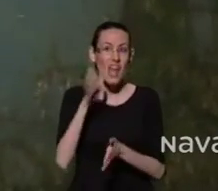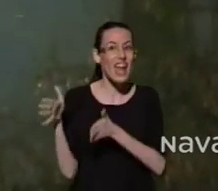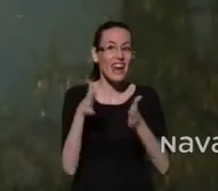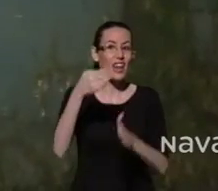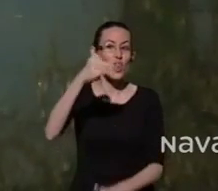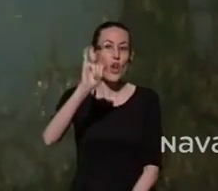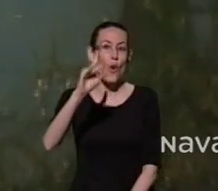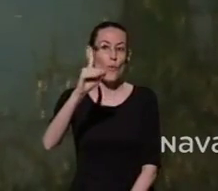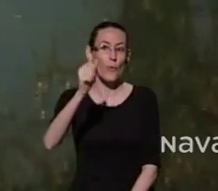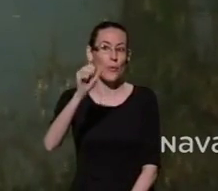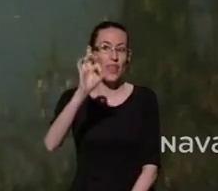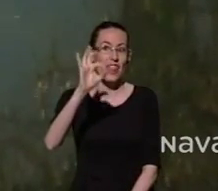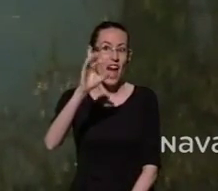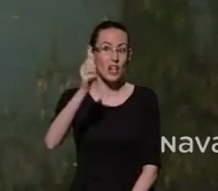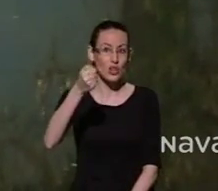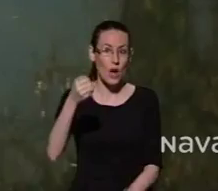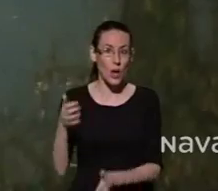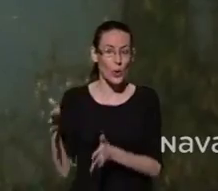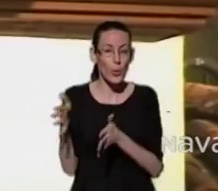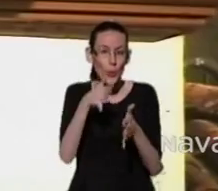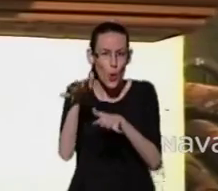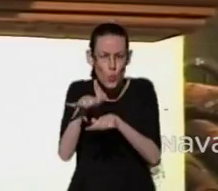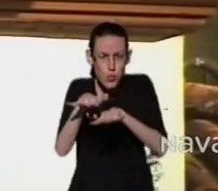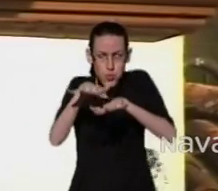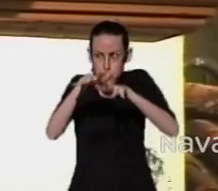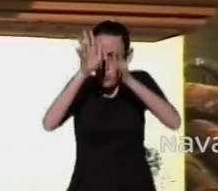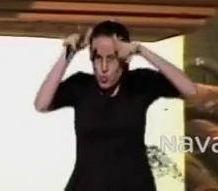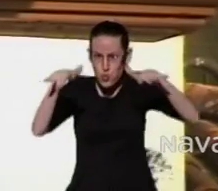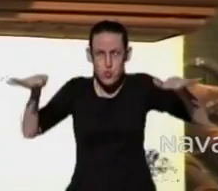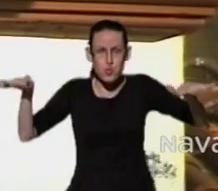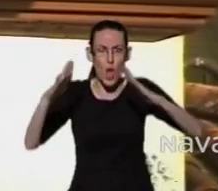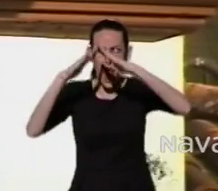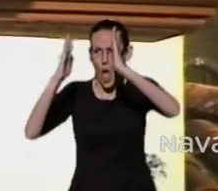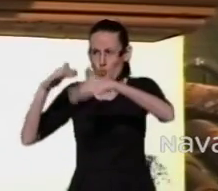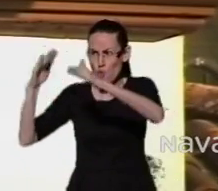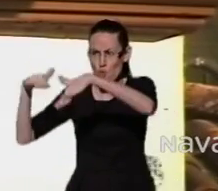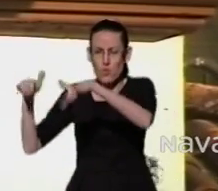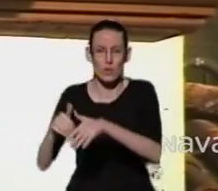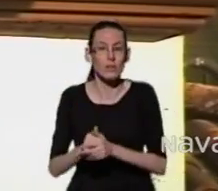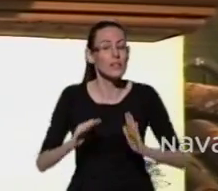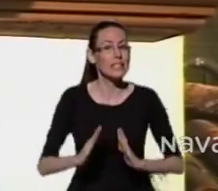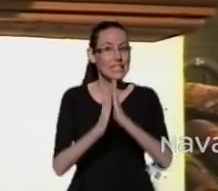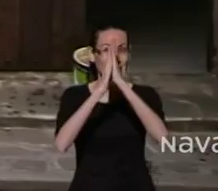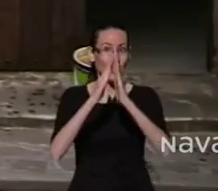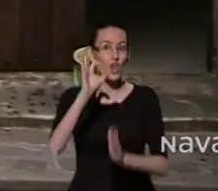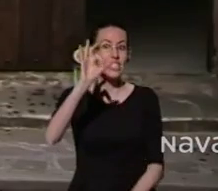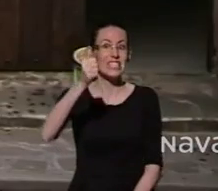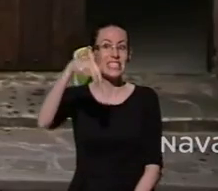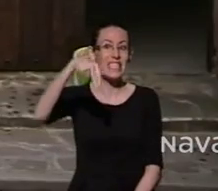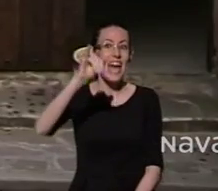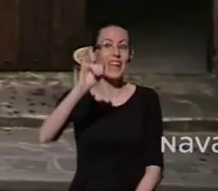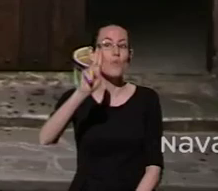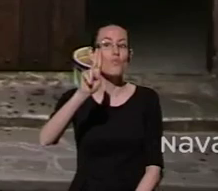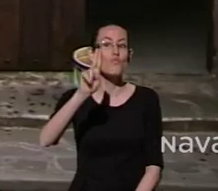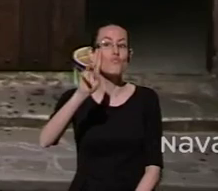campos. Era entonces cuando se acordaban de su santo, San Tiburcio, siempre vigilando el caudal, que por cierto separa